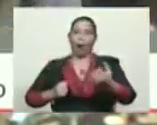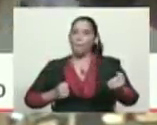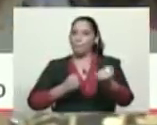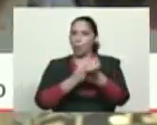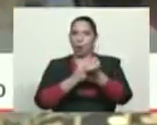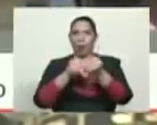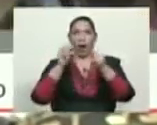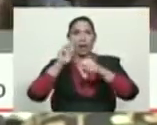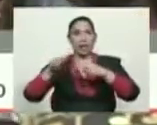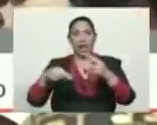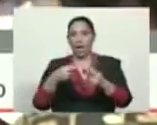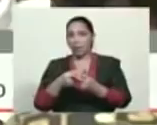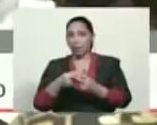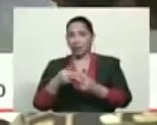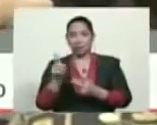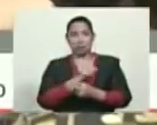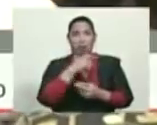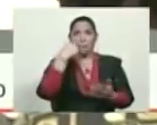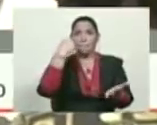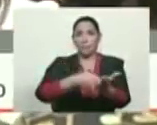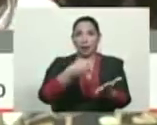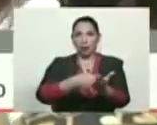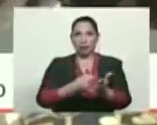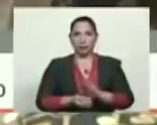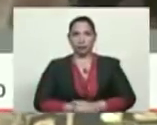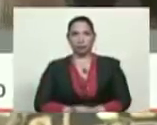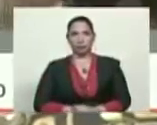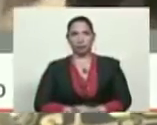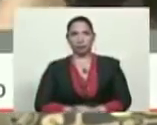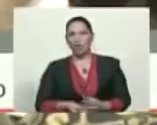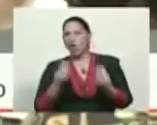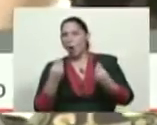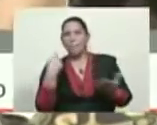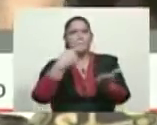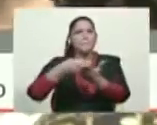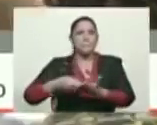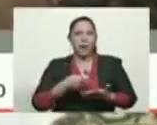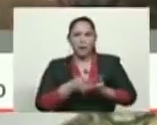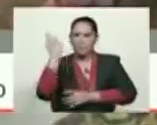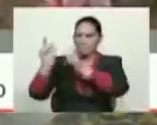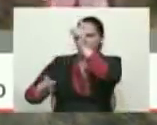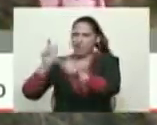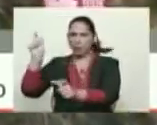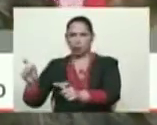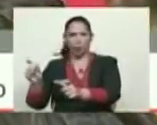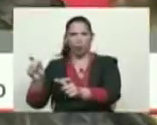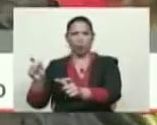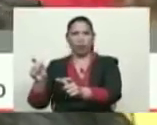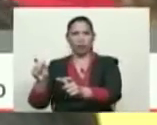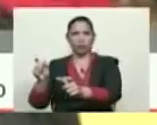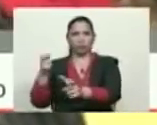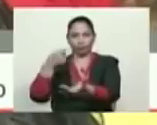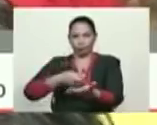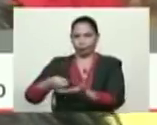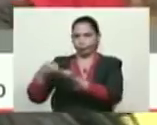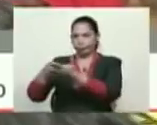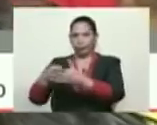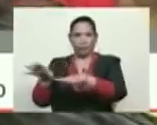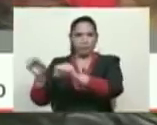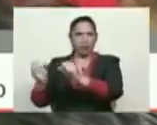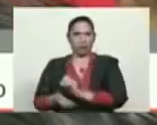nadie si no paga la factura. ¿Cómo van a pagar esta gente la factura al imperialismo?